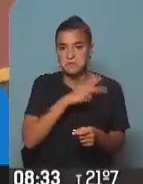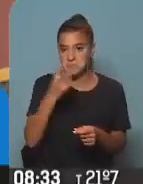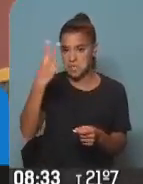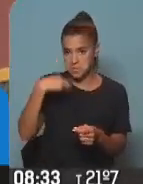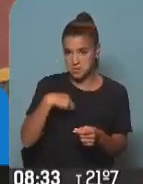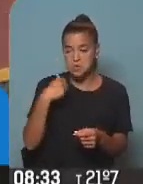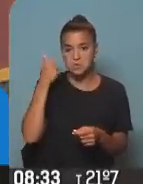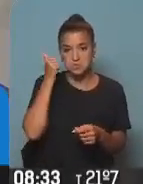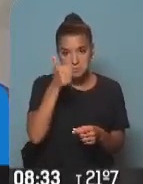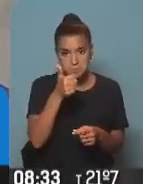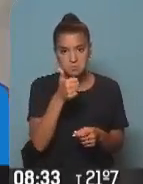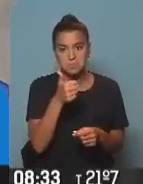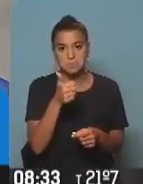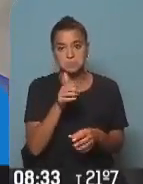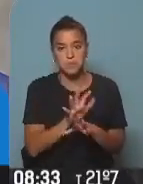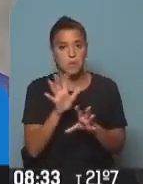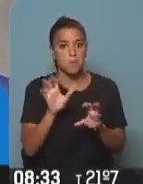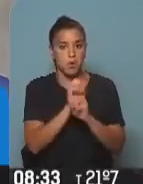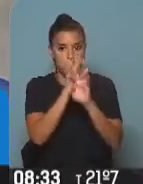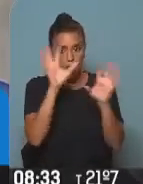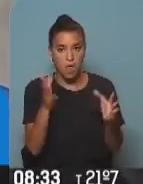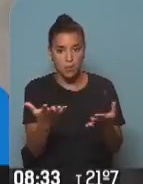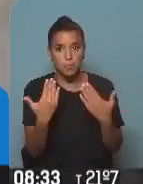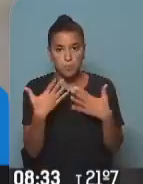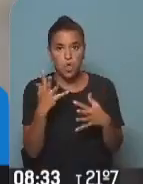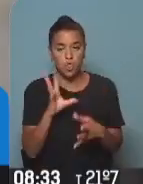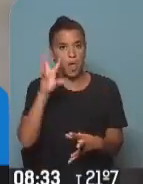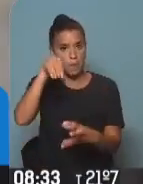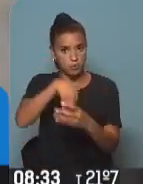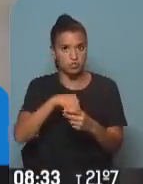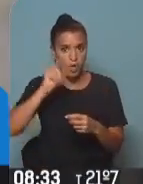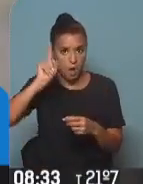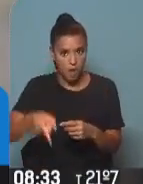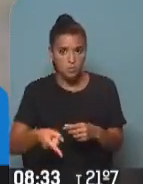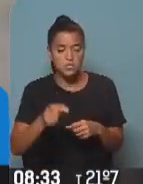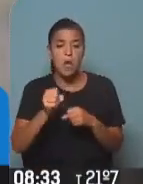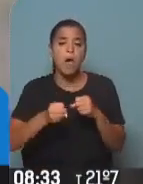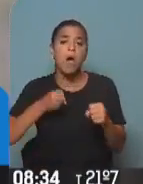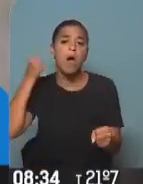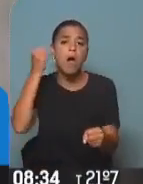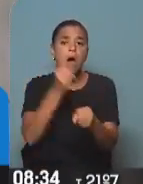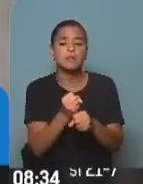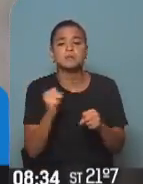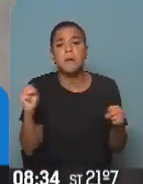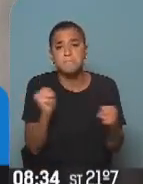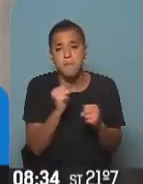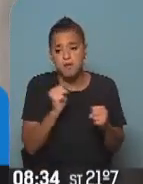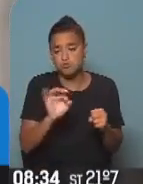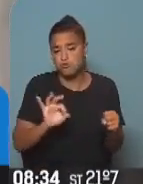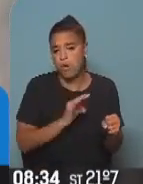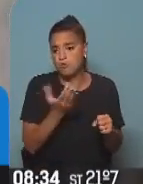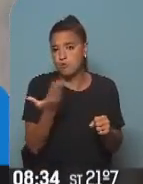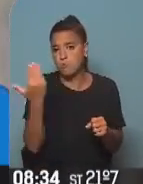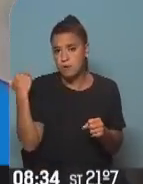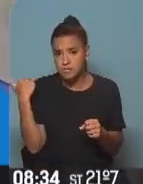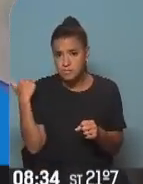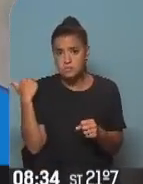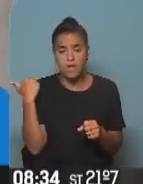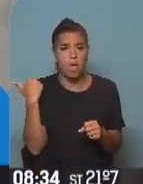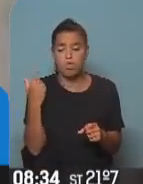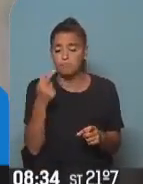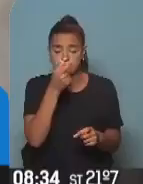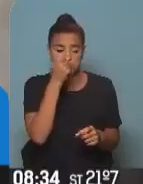absolutamente claro que podíamos querellar. Hasta que en mayo del año pasado, de la noche a la